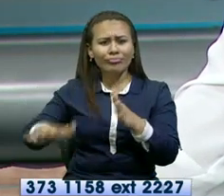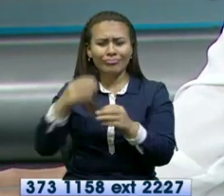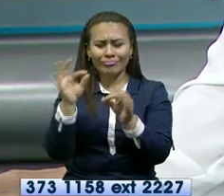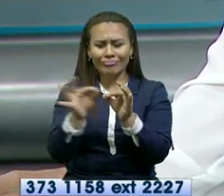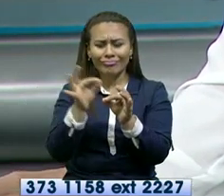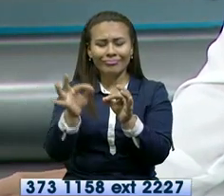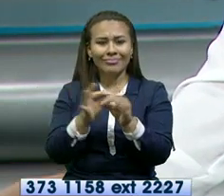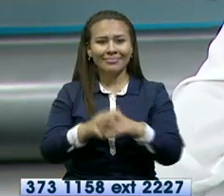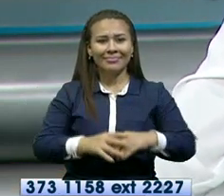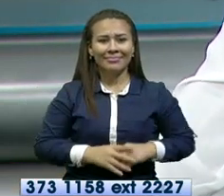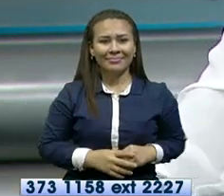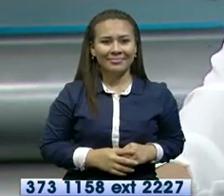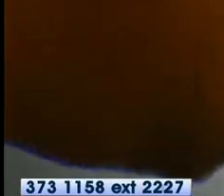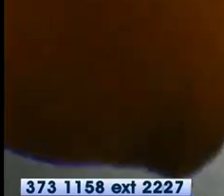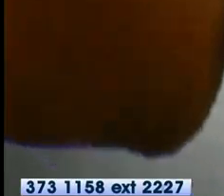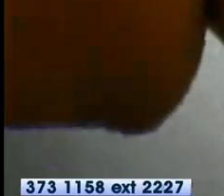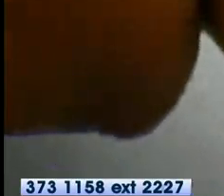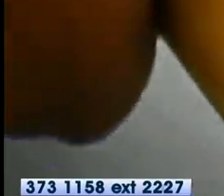artesanías.